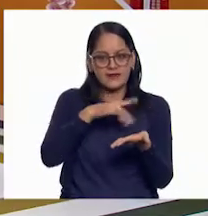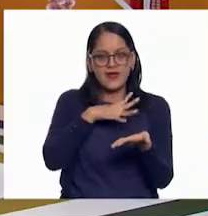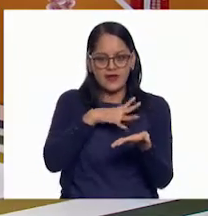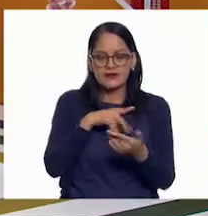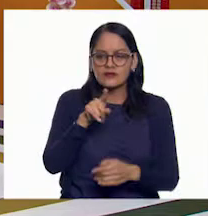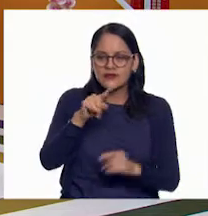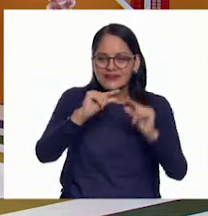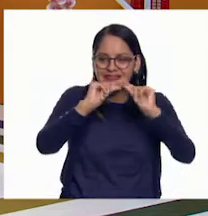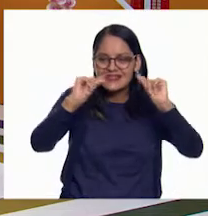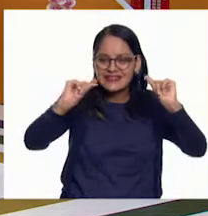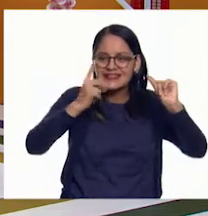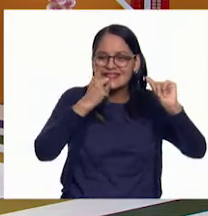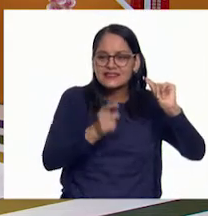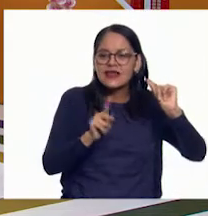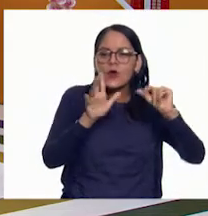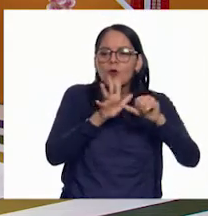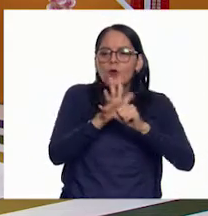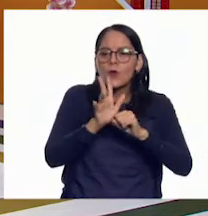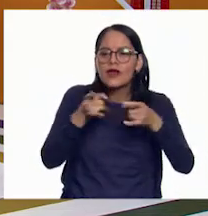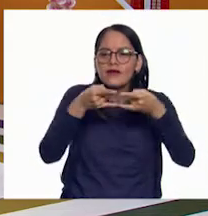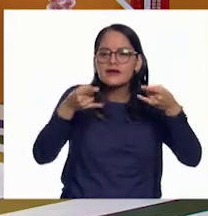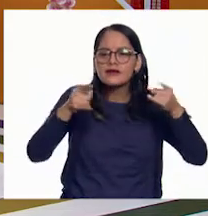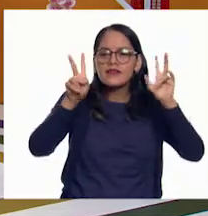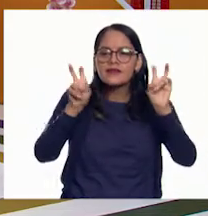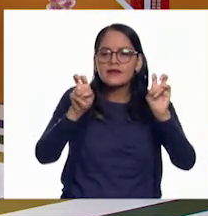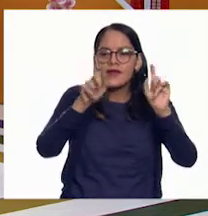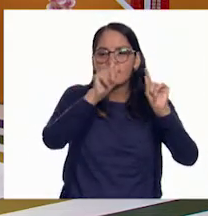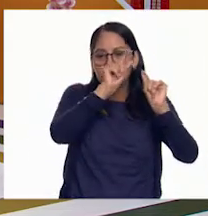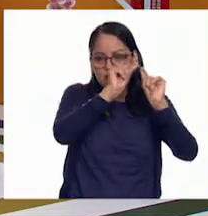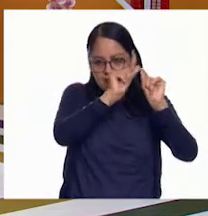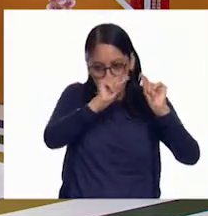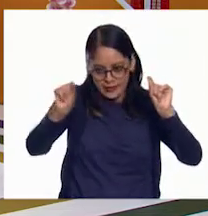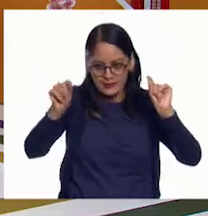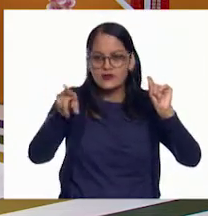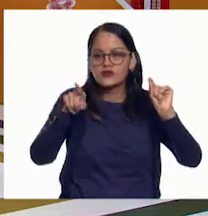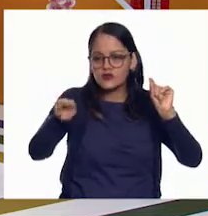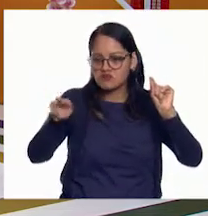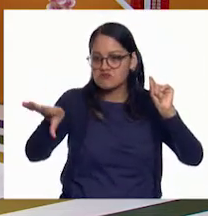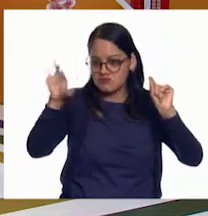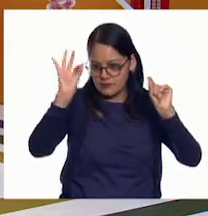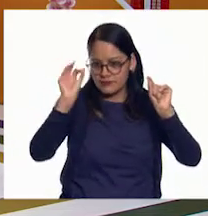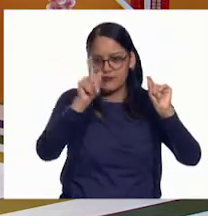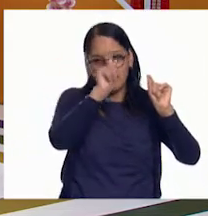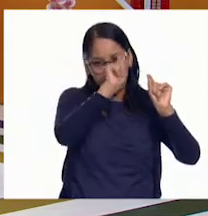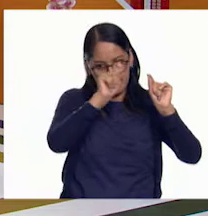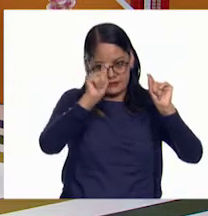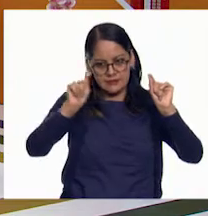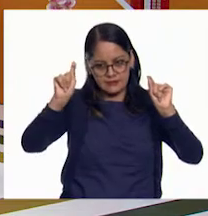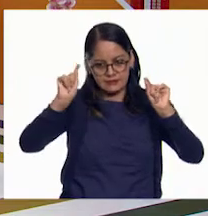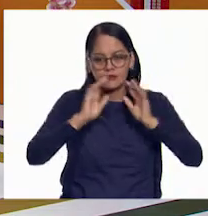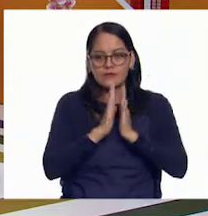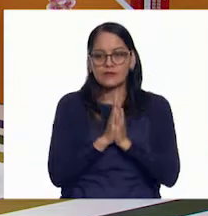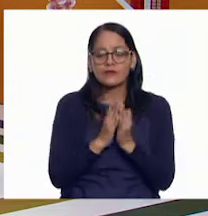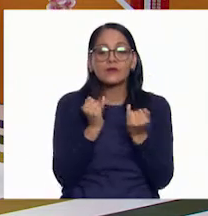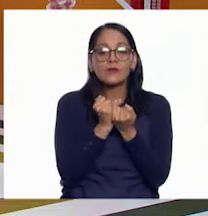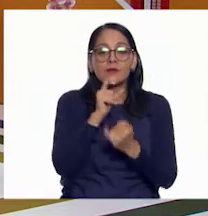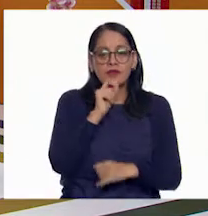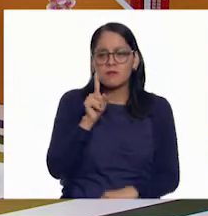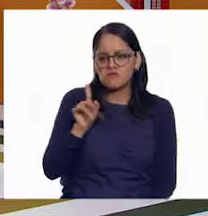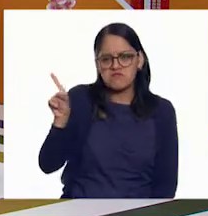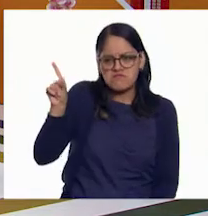título del cuento. Sobre la línea, ustedes van a escribir el título que ustedes decidan. O puede ser